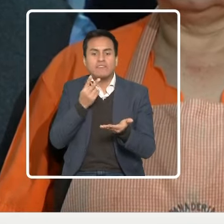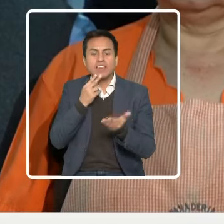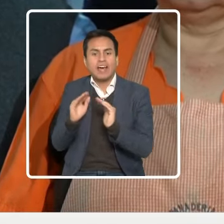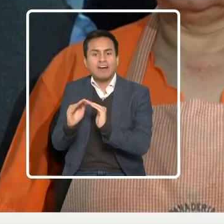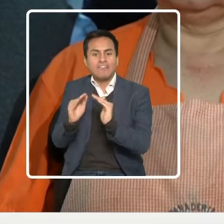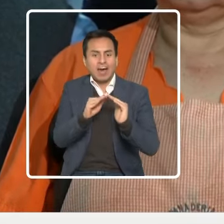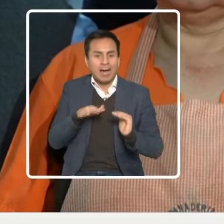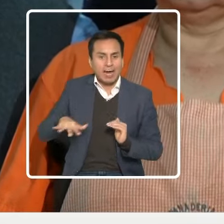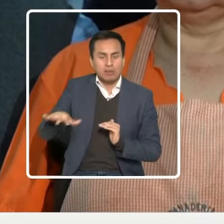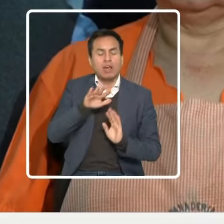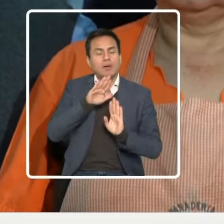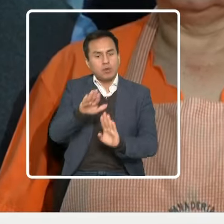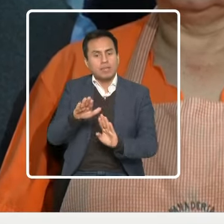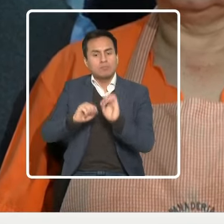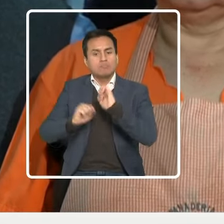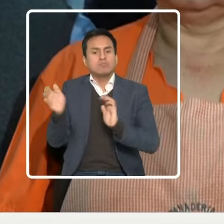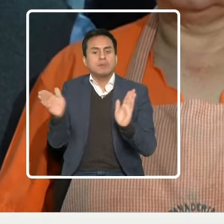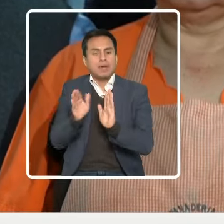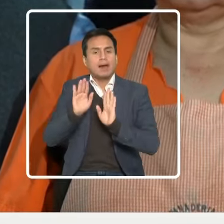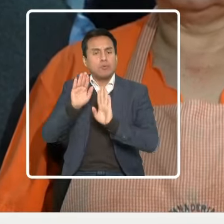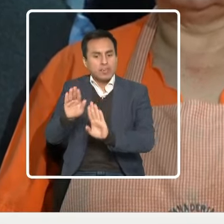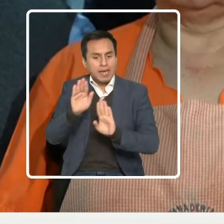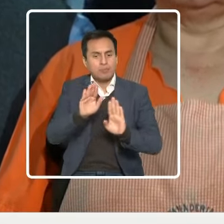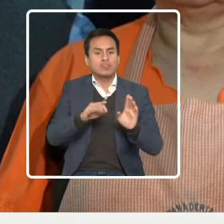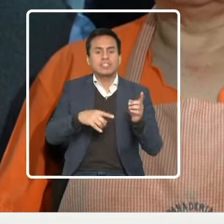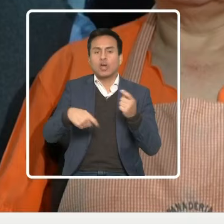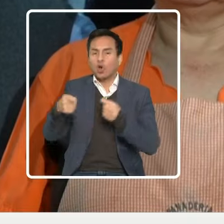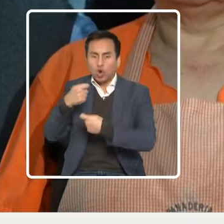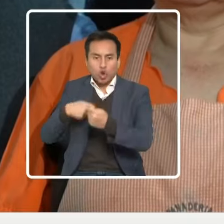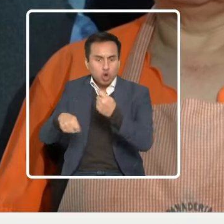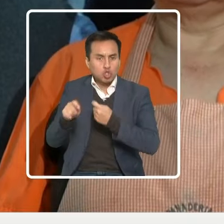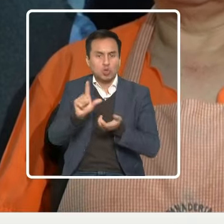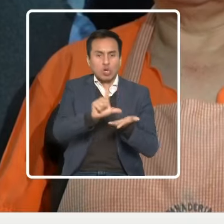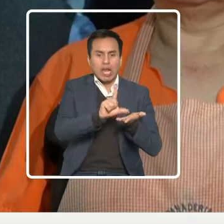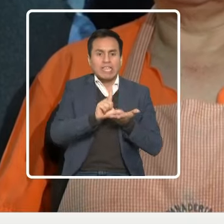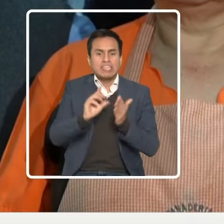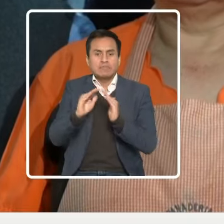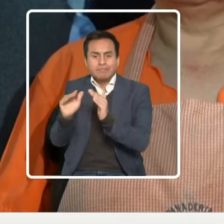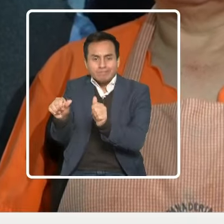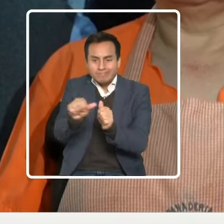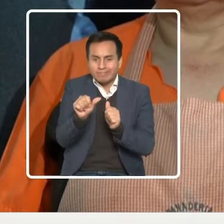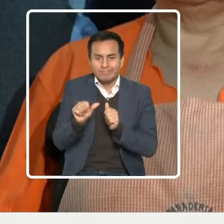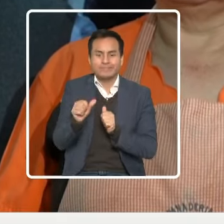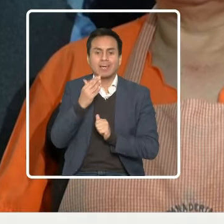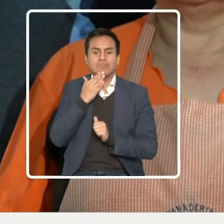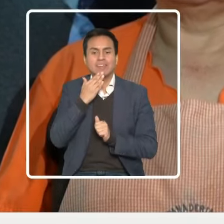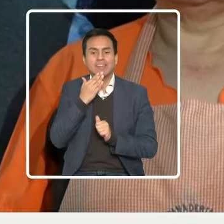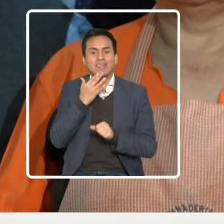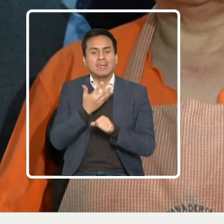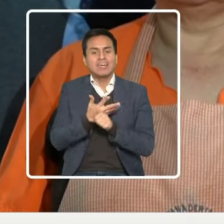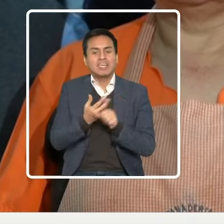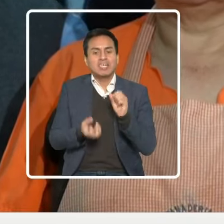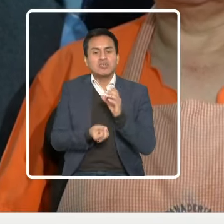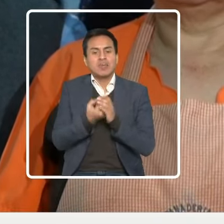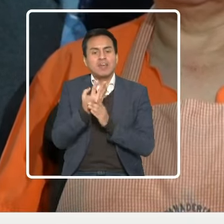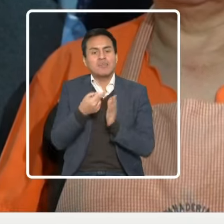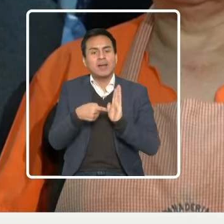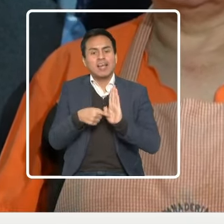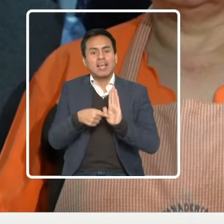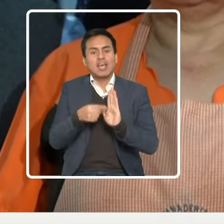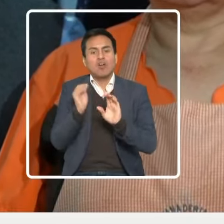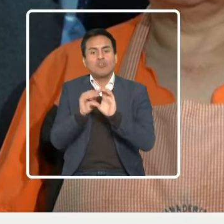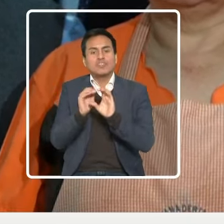barrio. Apoyemos a nuestras pymes, apoyemos a los negocios y locales de barrio. A propósito, también estamos sacando la nueva tirada del